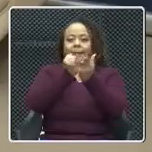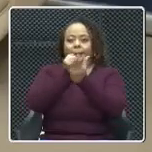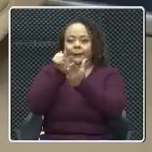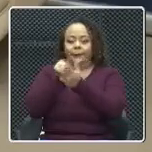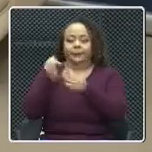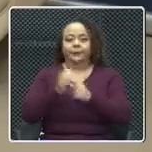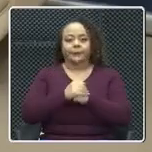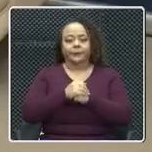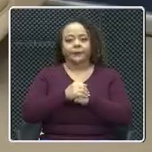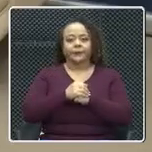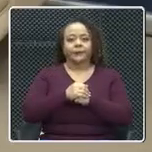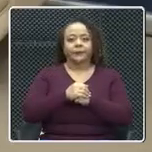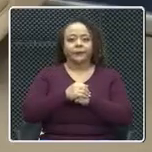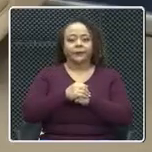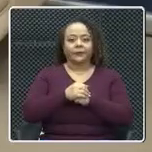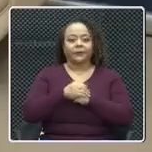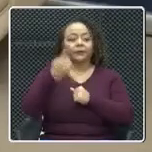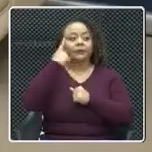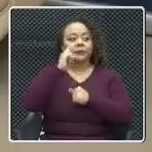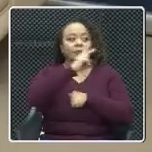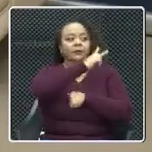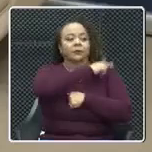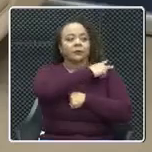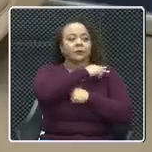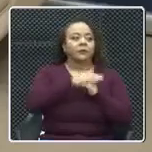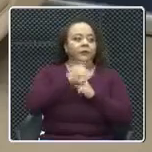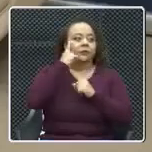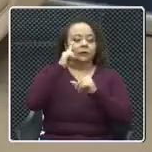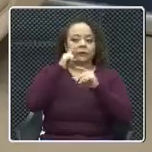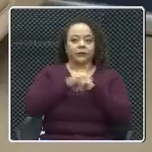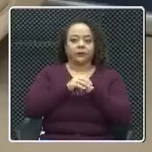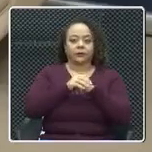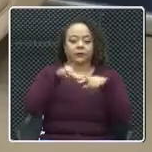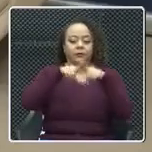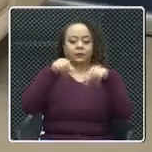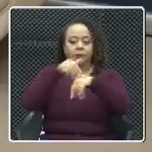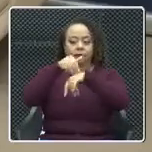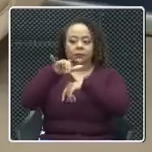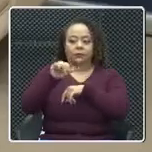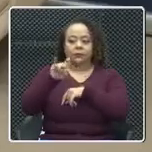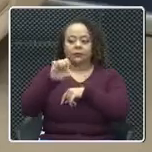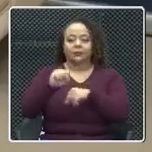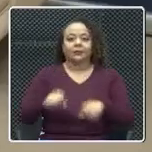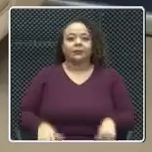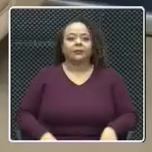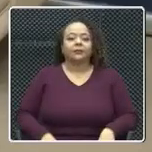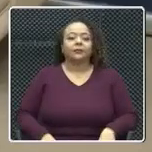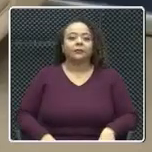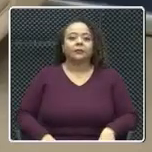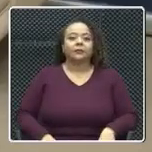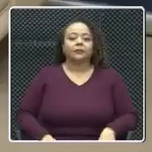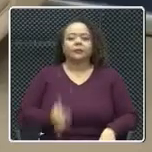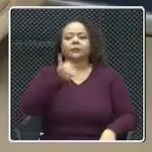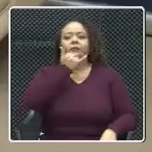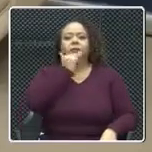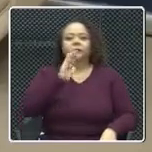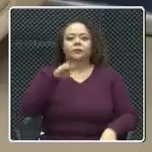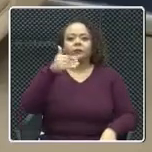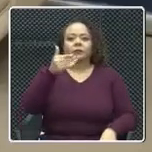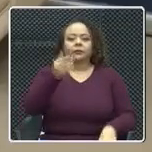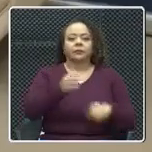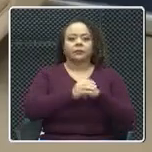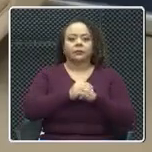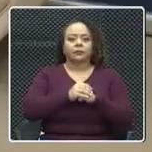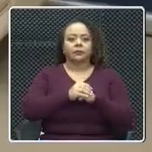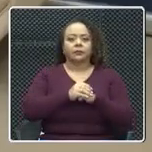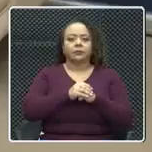investigar por parte del patrono hacia la referencia del caso al INSS. Ok, nos dice, ¿qué pasa cuando son